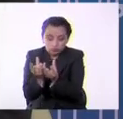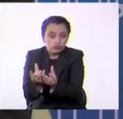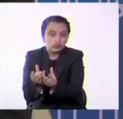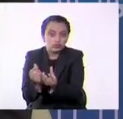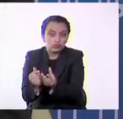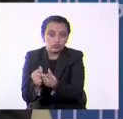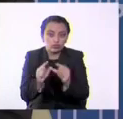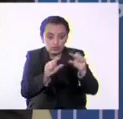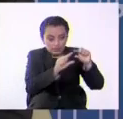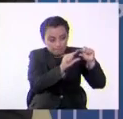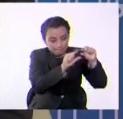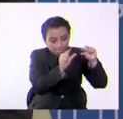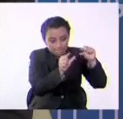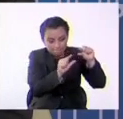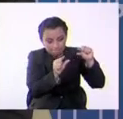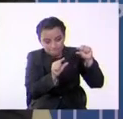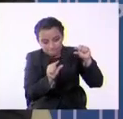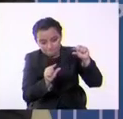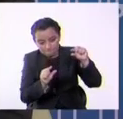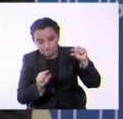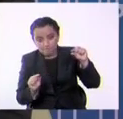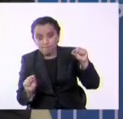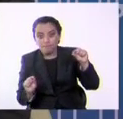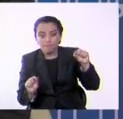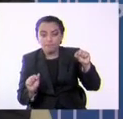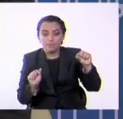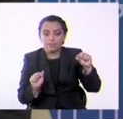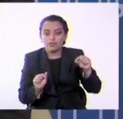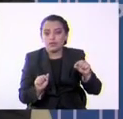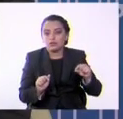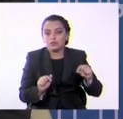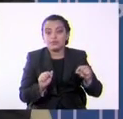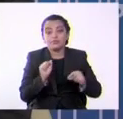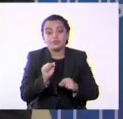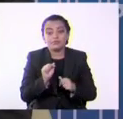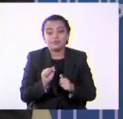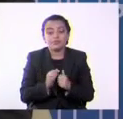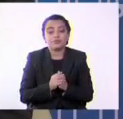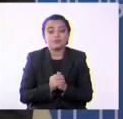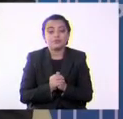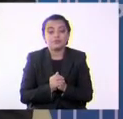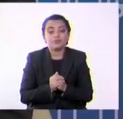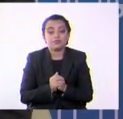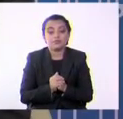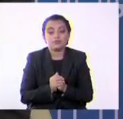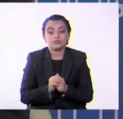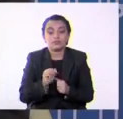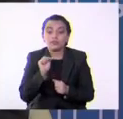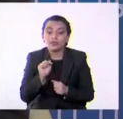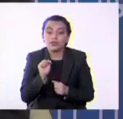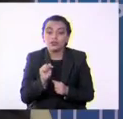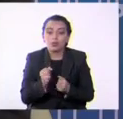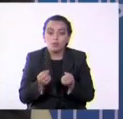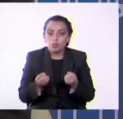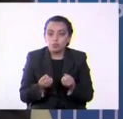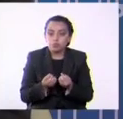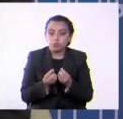corredor seco. Entonces, un proyecto de infraestructura, una carretera, va a afectar bosques,